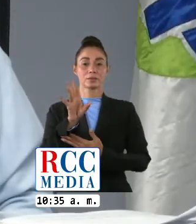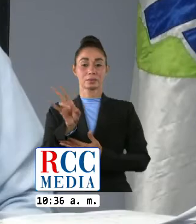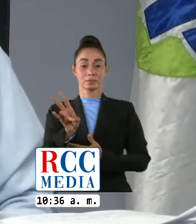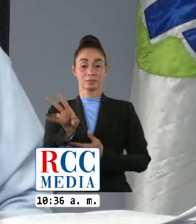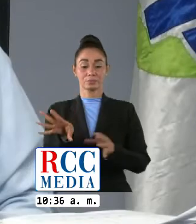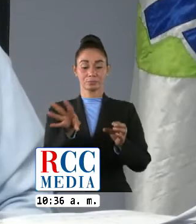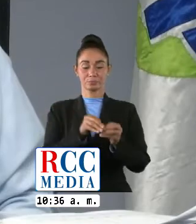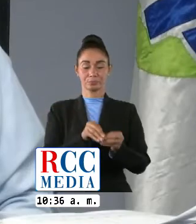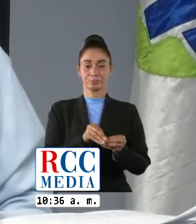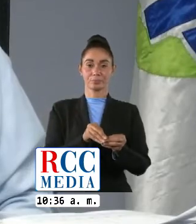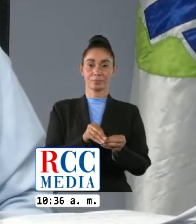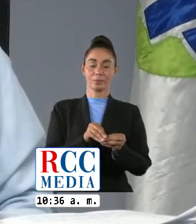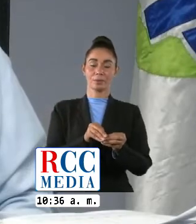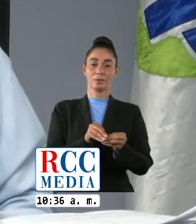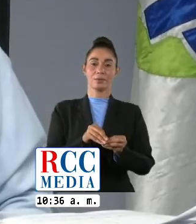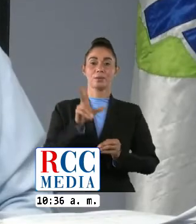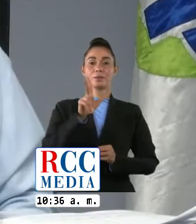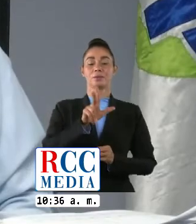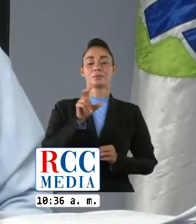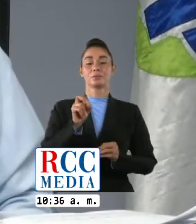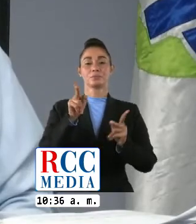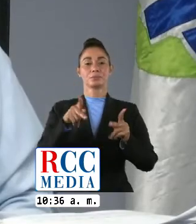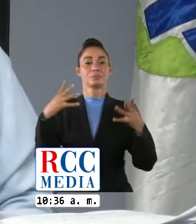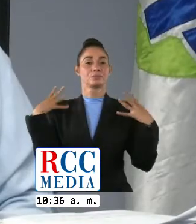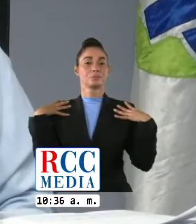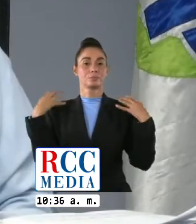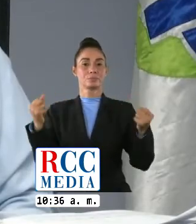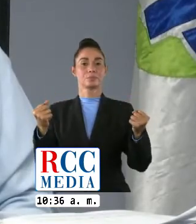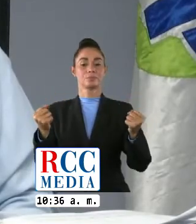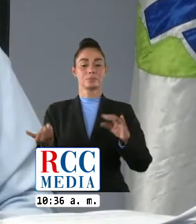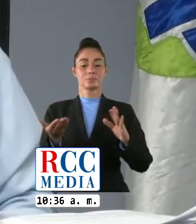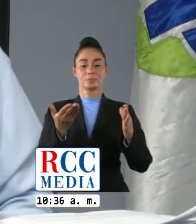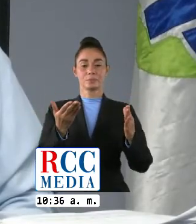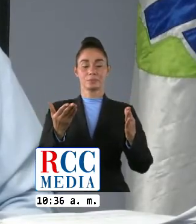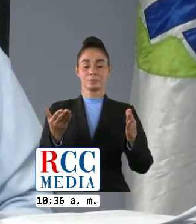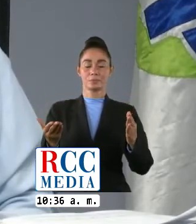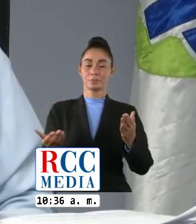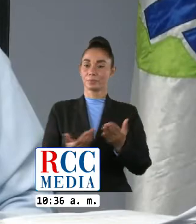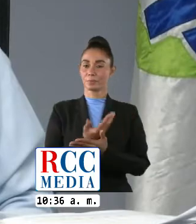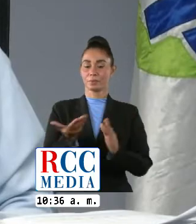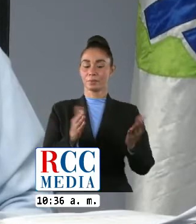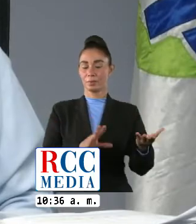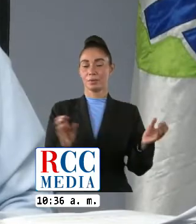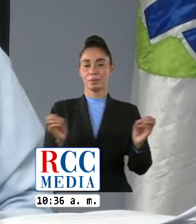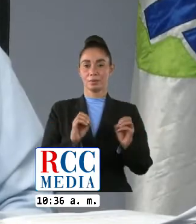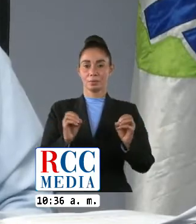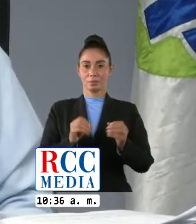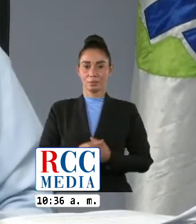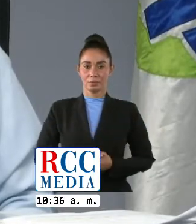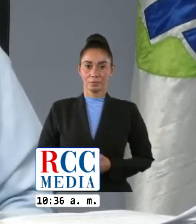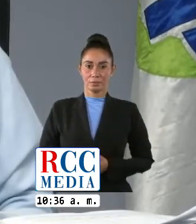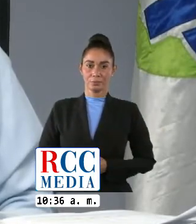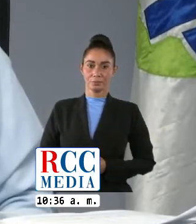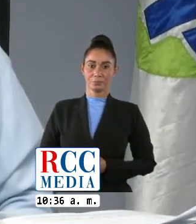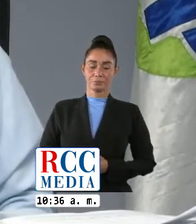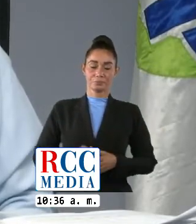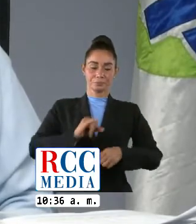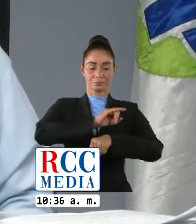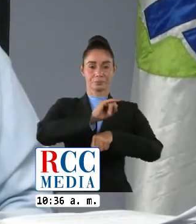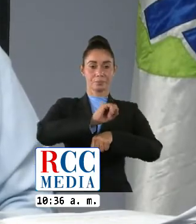327 acumulados, 30 recuperados, 0 casos de fallecimiento. San